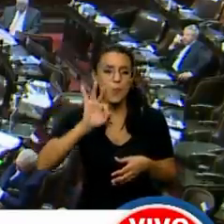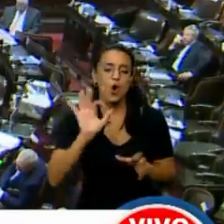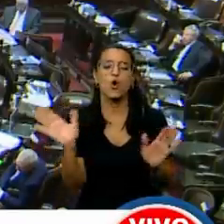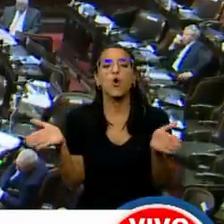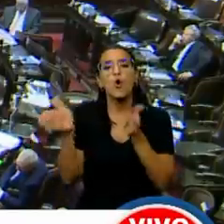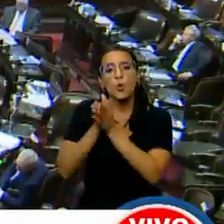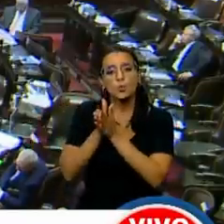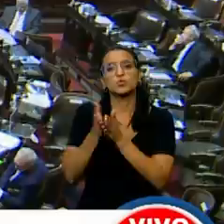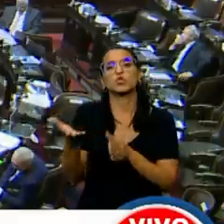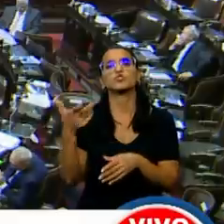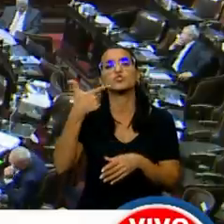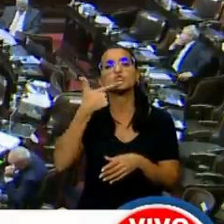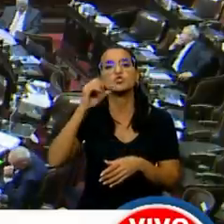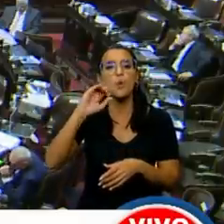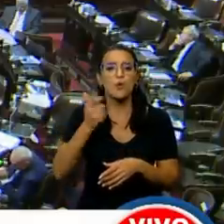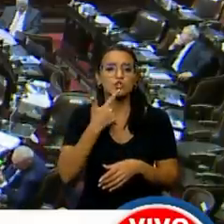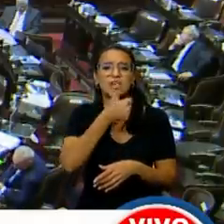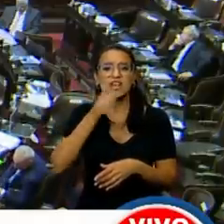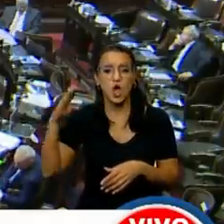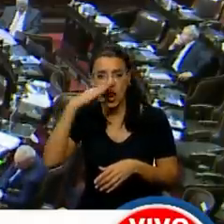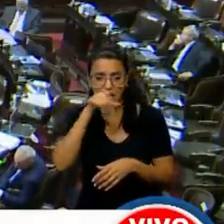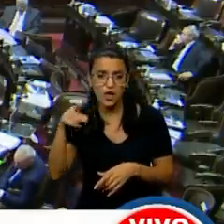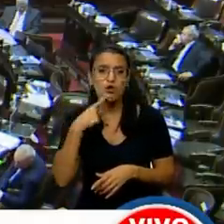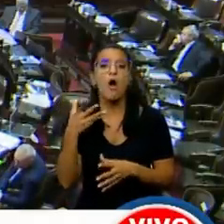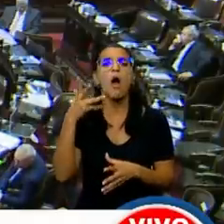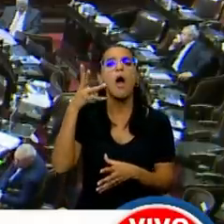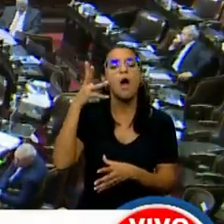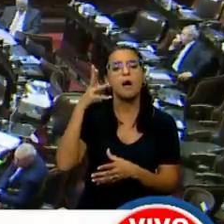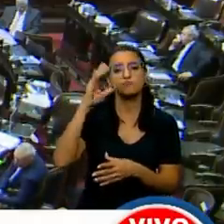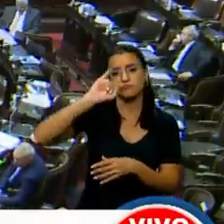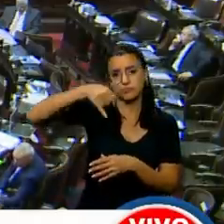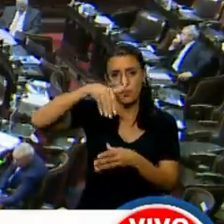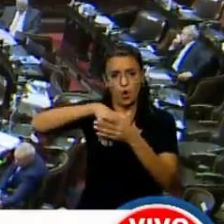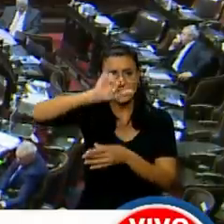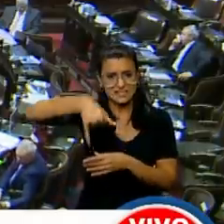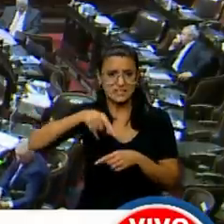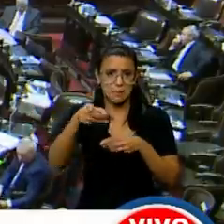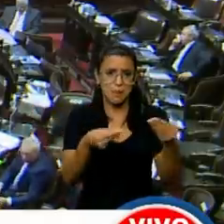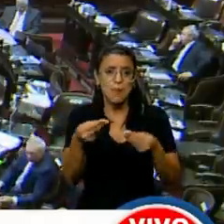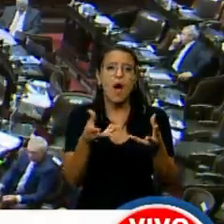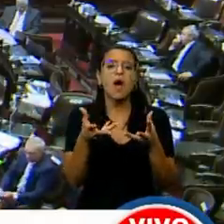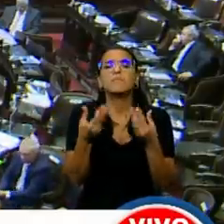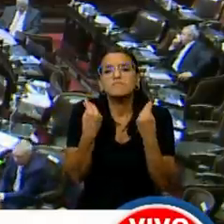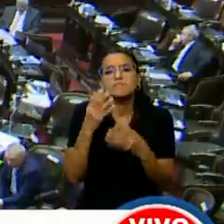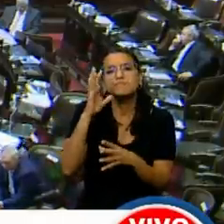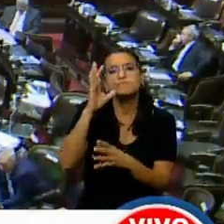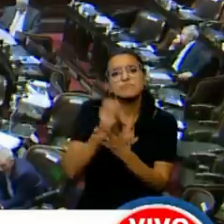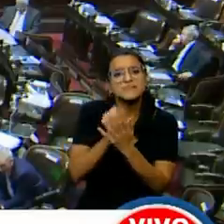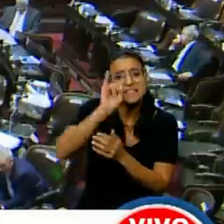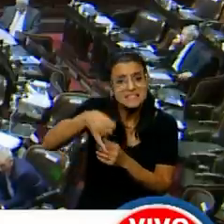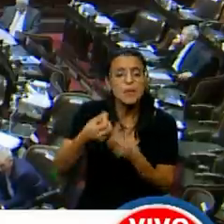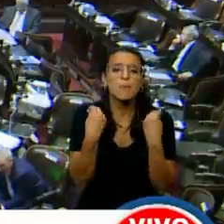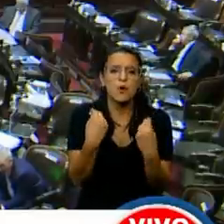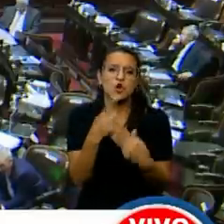juntos somos rionegro vamos a acompañar la aprobación de este presupuesto y la vamos a acompañar fundamentalmente porque